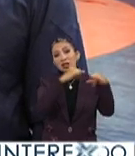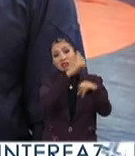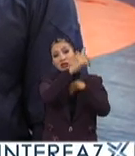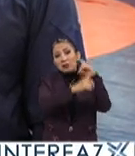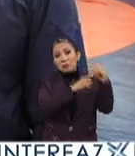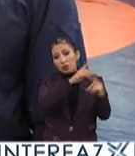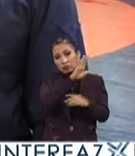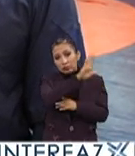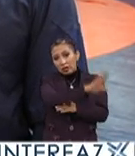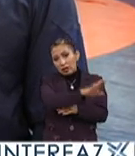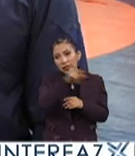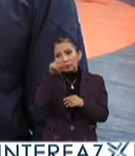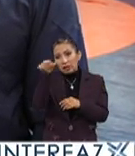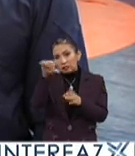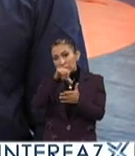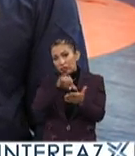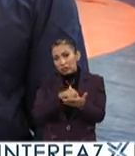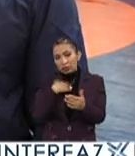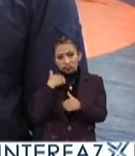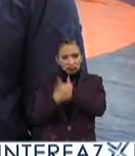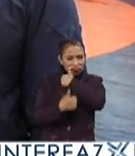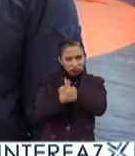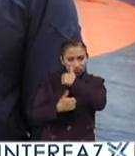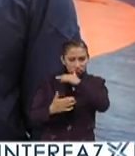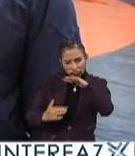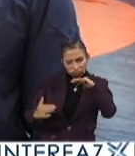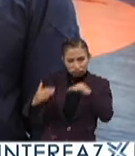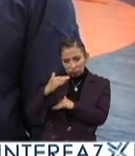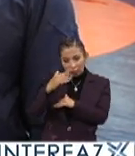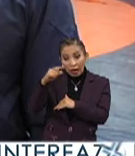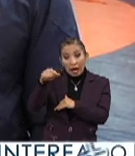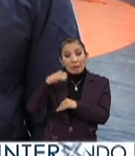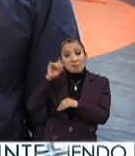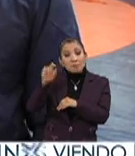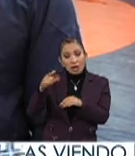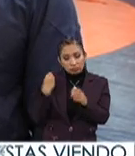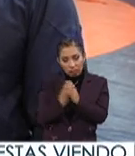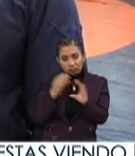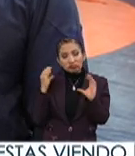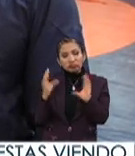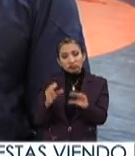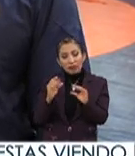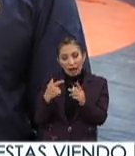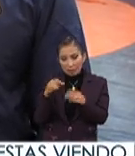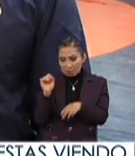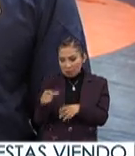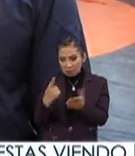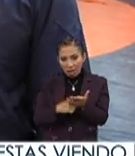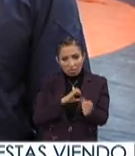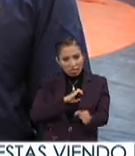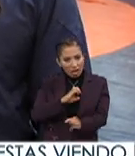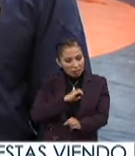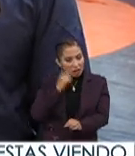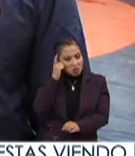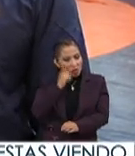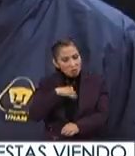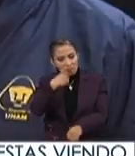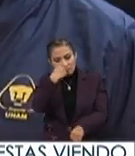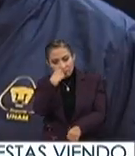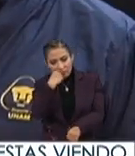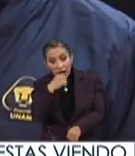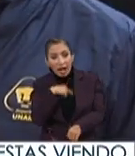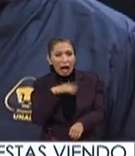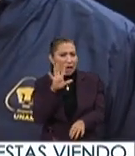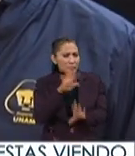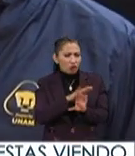del deporte, los centros de alto rendimiento, en donde ahí mismo les dan las clases, ahí mismo entrenan, ahí duermen, comen.